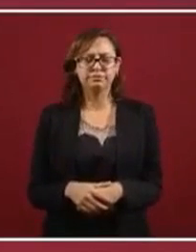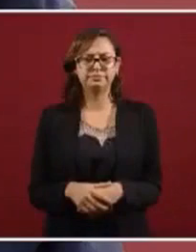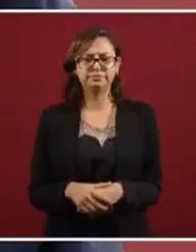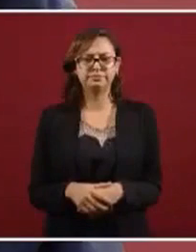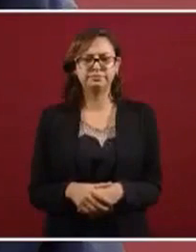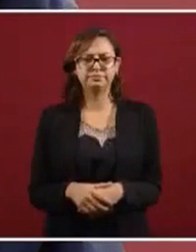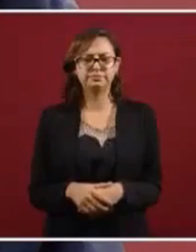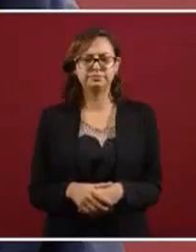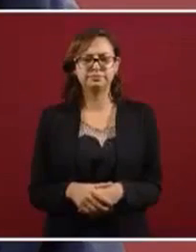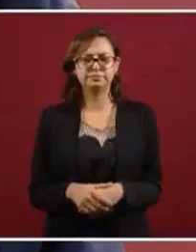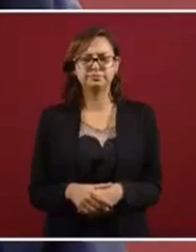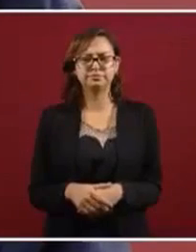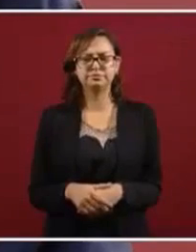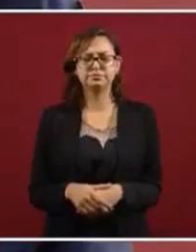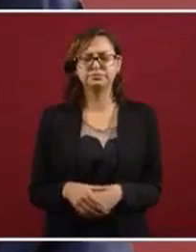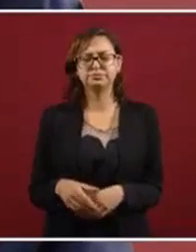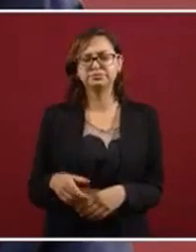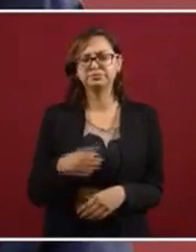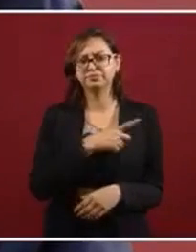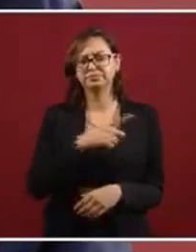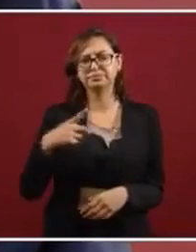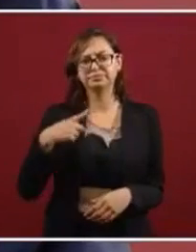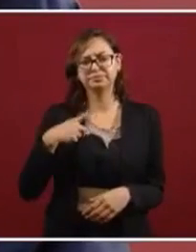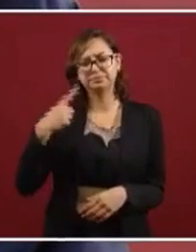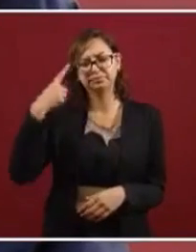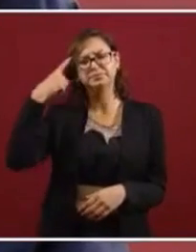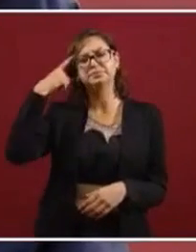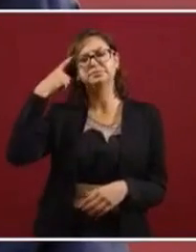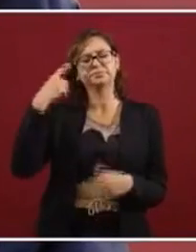tómese en cuenta que